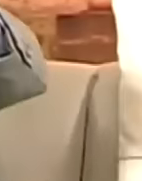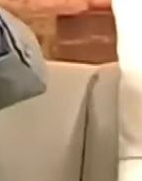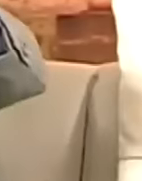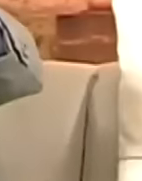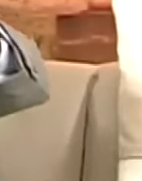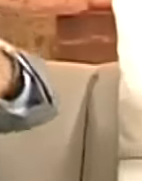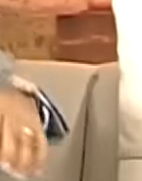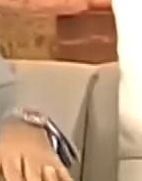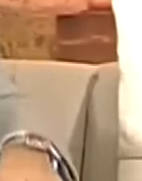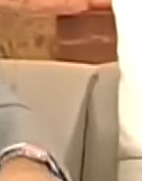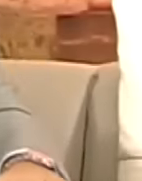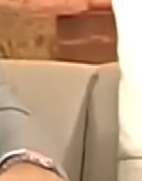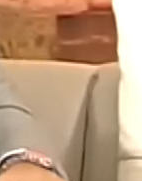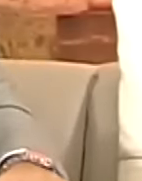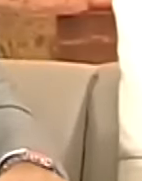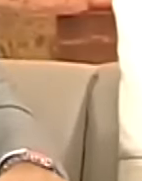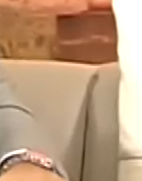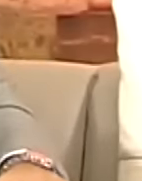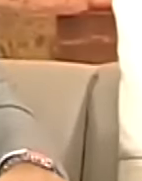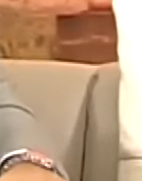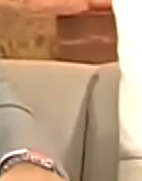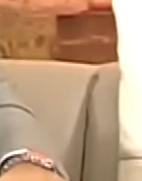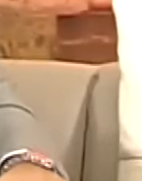Tú tenías 4 años.